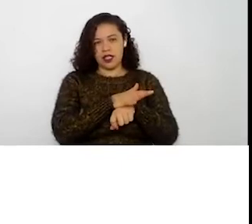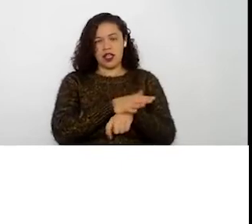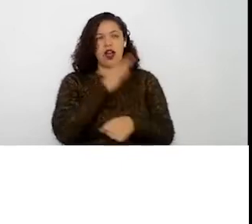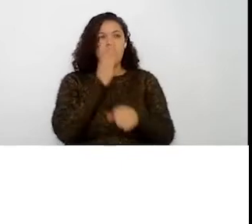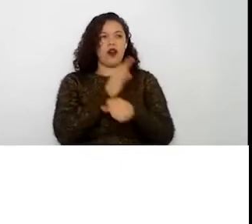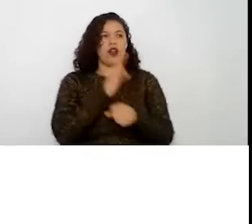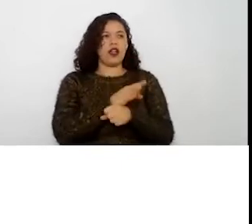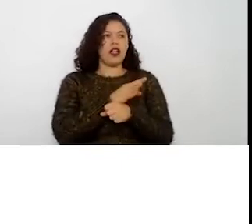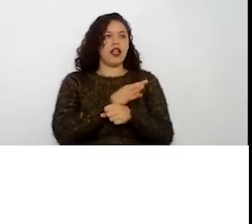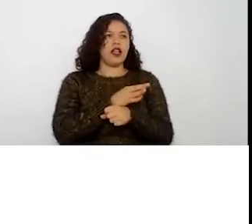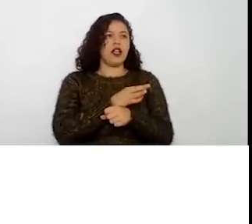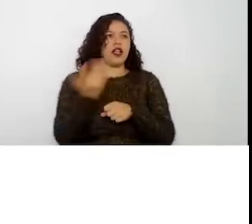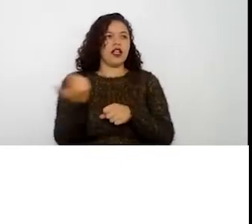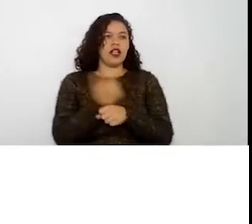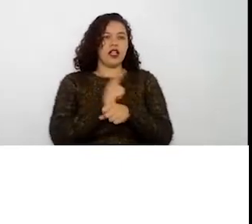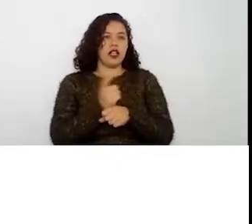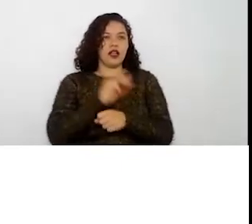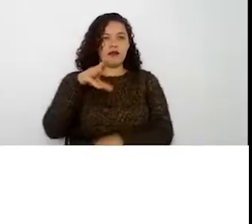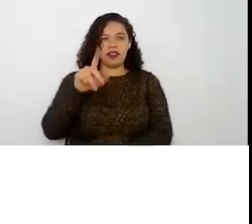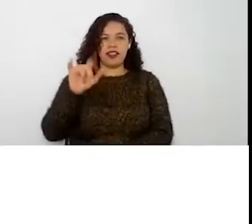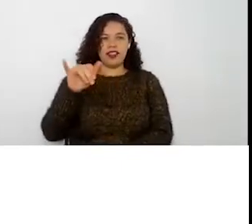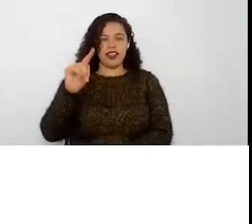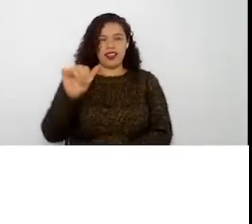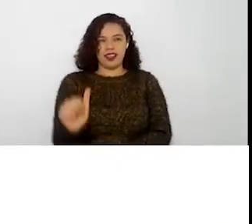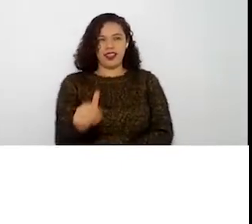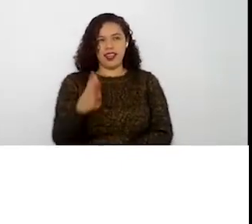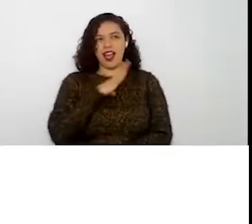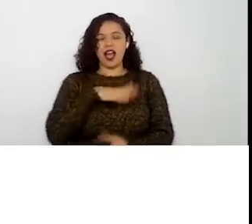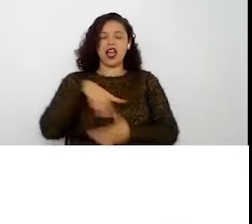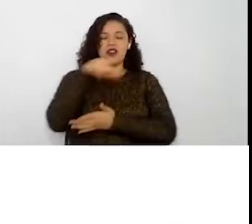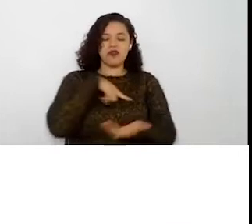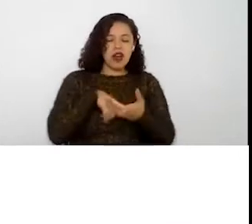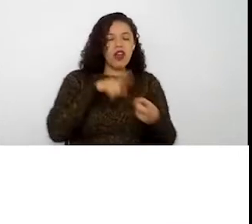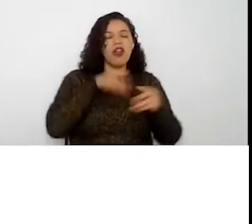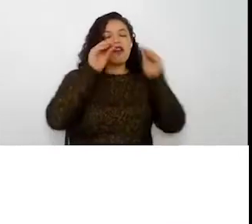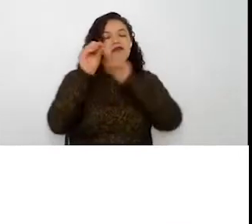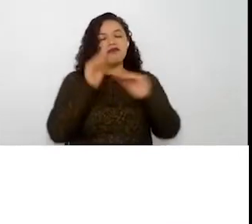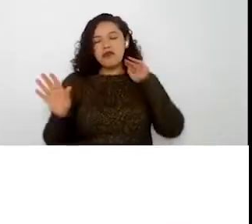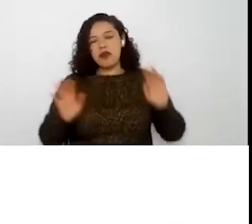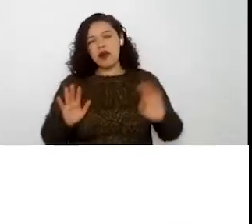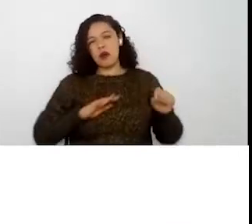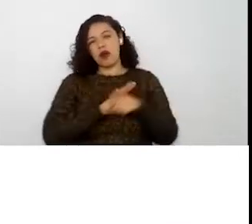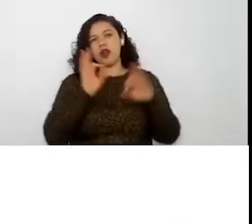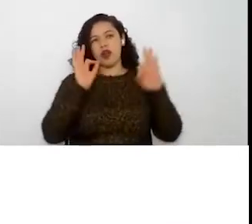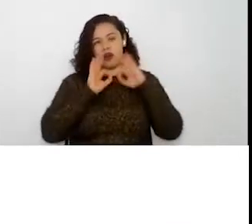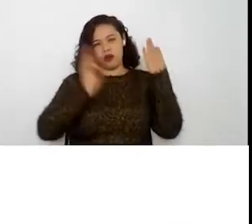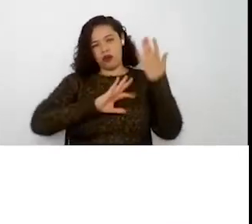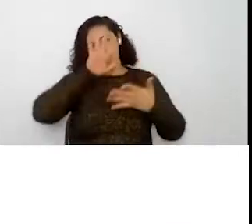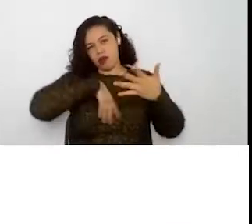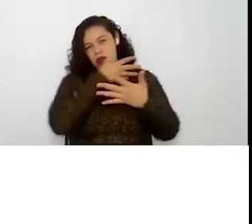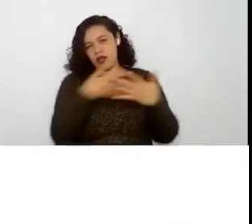señalar el licenciado Mendieta donde se encuentra que elementos lleva y es un formato que ustedes tienen